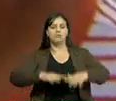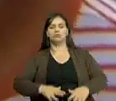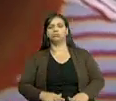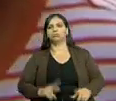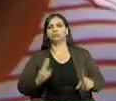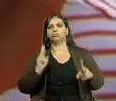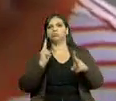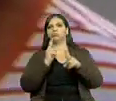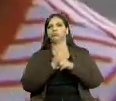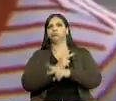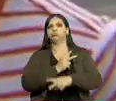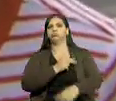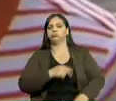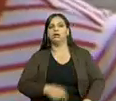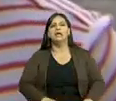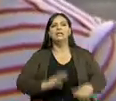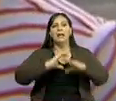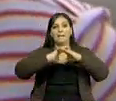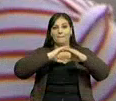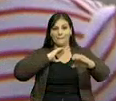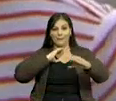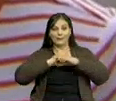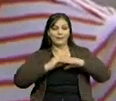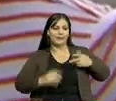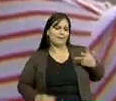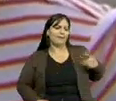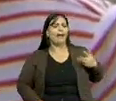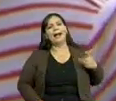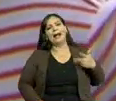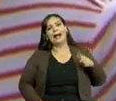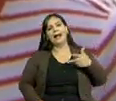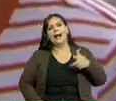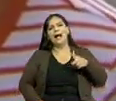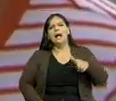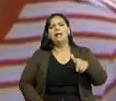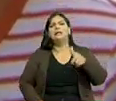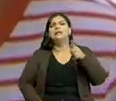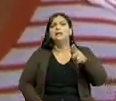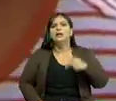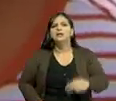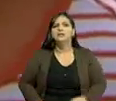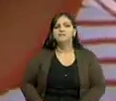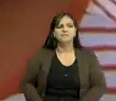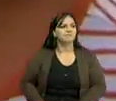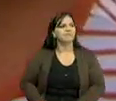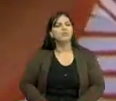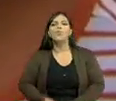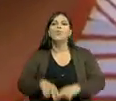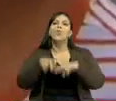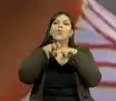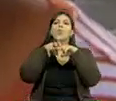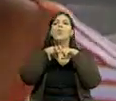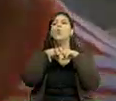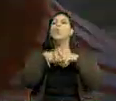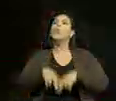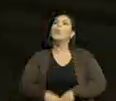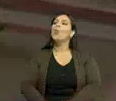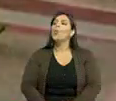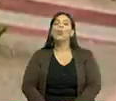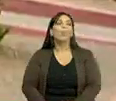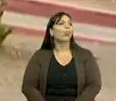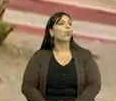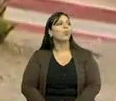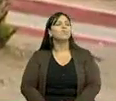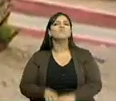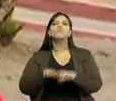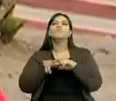suben bastante gente que nos roban. Entonces, sí, es súper complicado. No hay